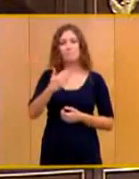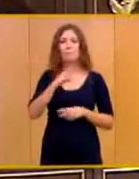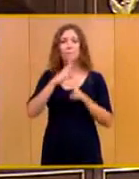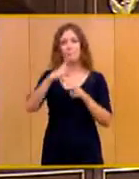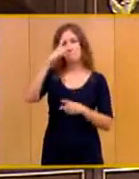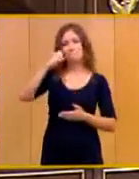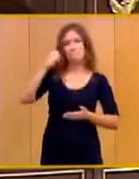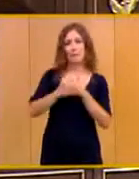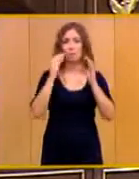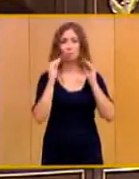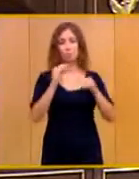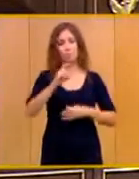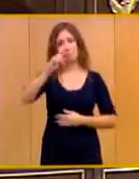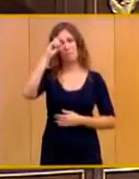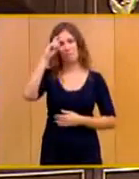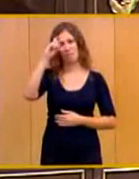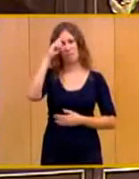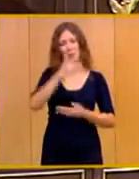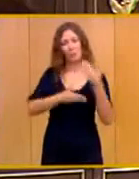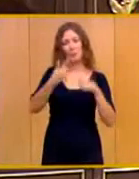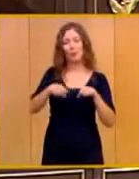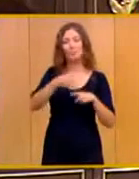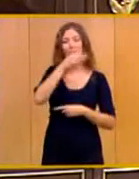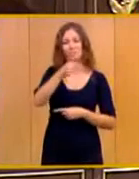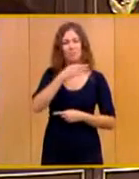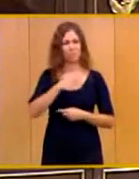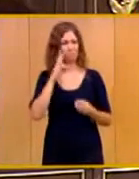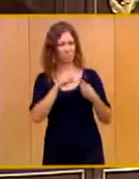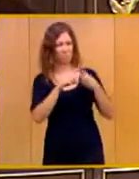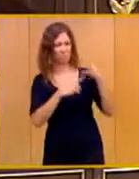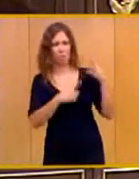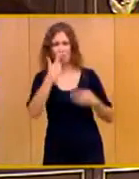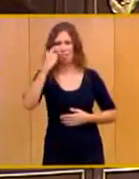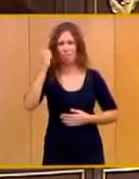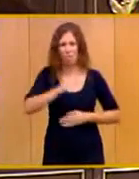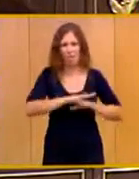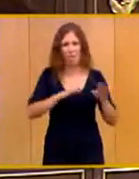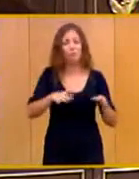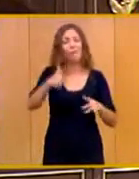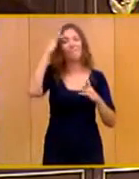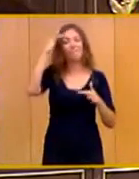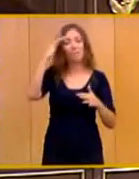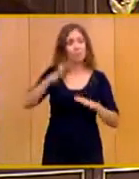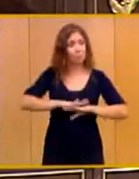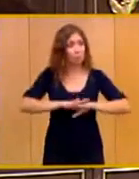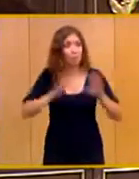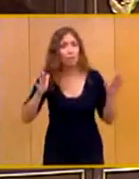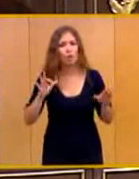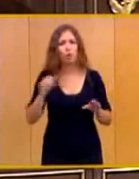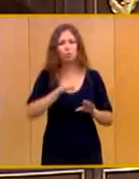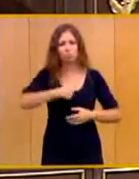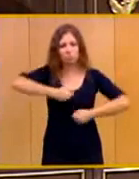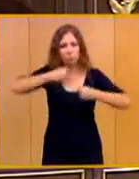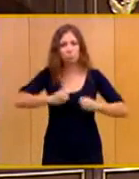Zapatero tiene ya vigencia, si todo lo que pretendía está condenado, si su empecinamiento ha